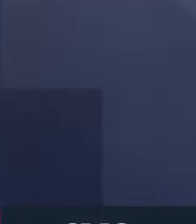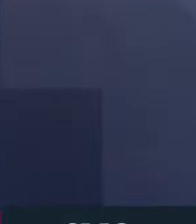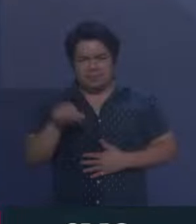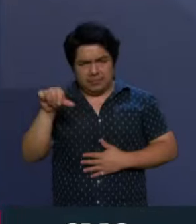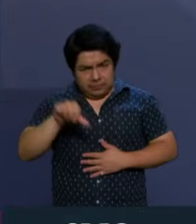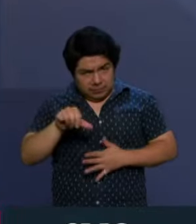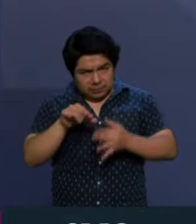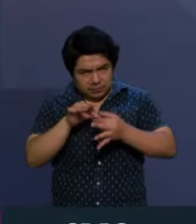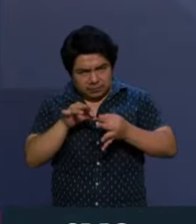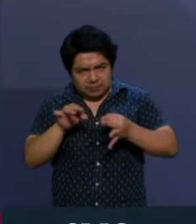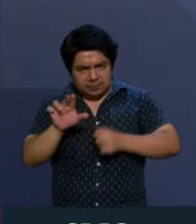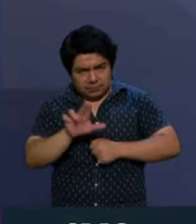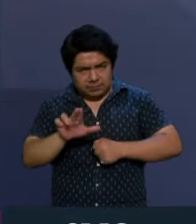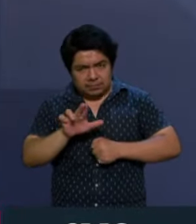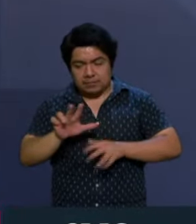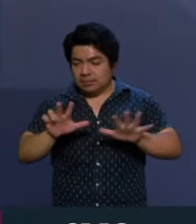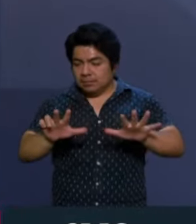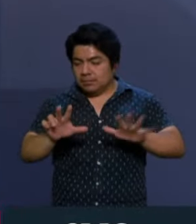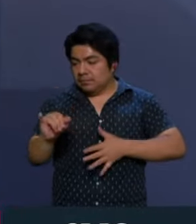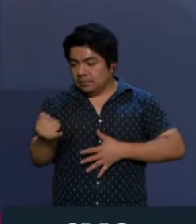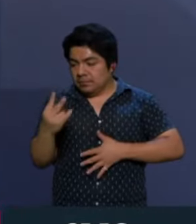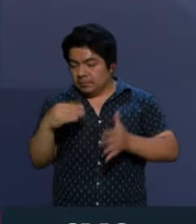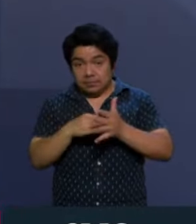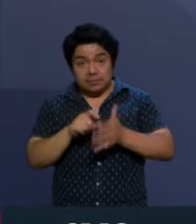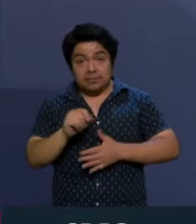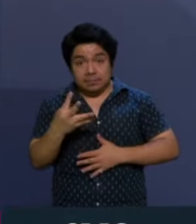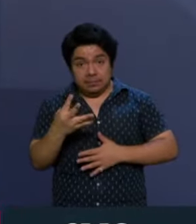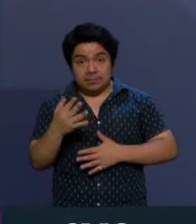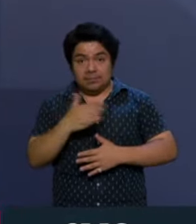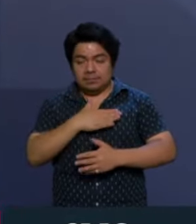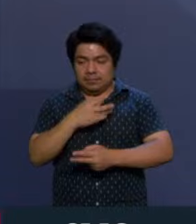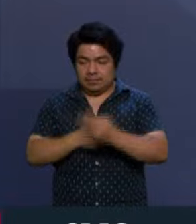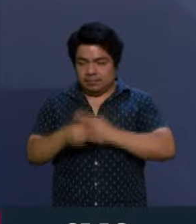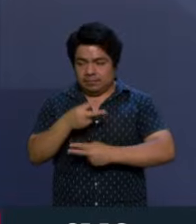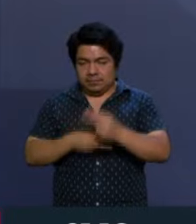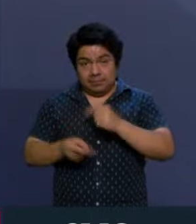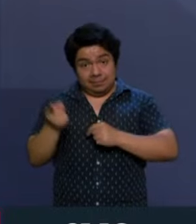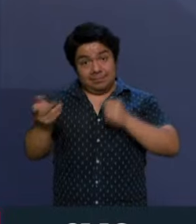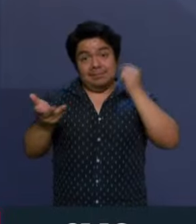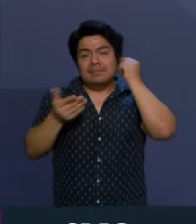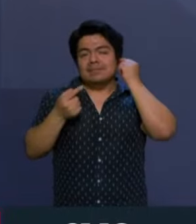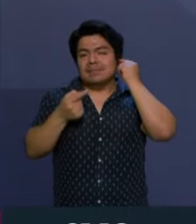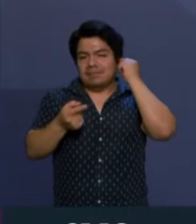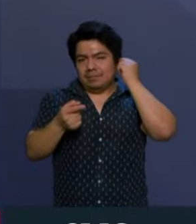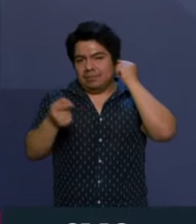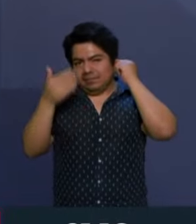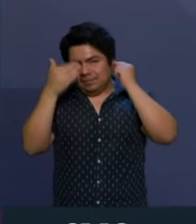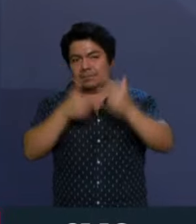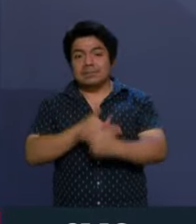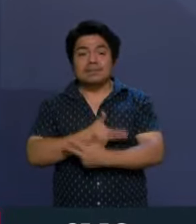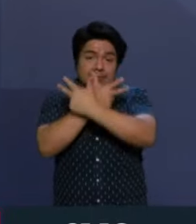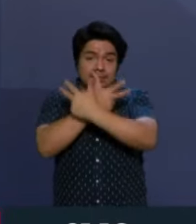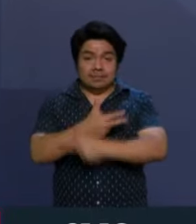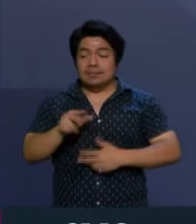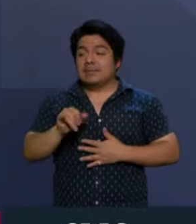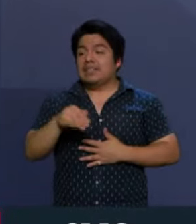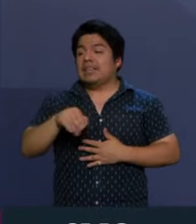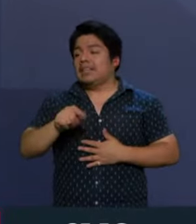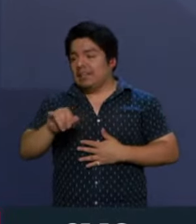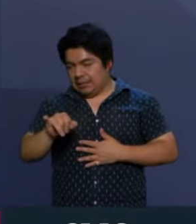Y para el desdoble de este martes 18 de junio de 2024, le doy la bienvenida y le agradezco que nos acompañe por la vía del Zoom a Inti Muñoz.